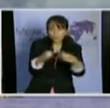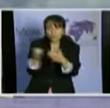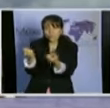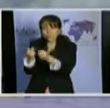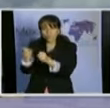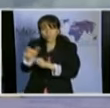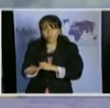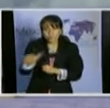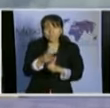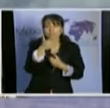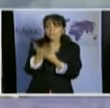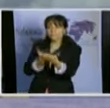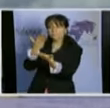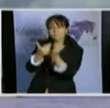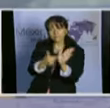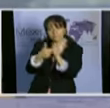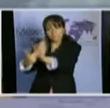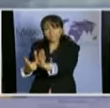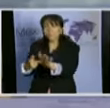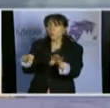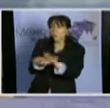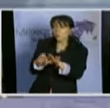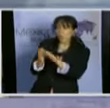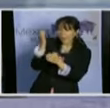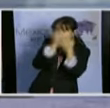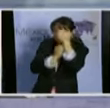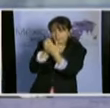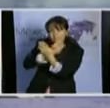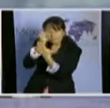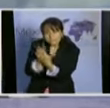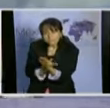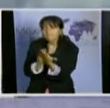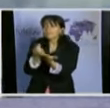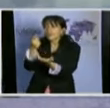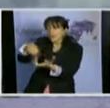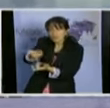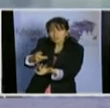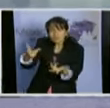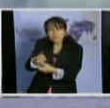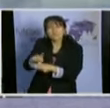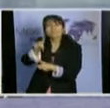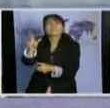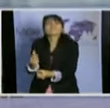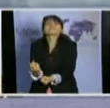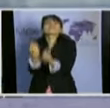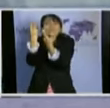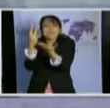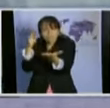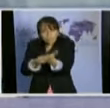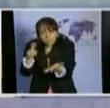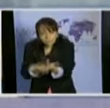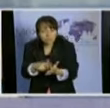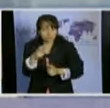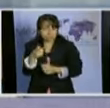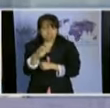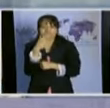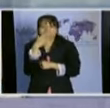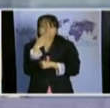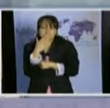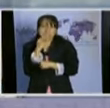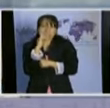manera de estudiar los programas, su impacto, más allá del costo. Han llegado a conclusiones significativas. No es todo